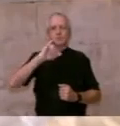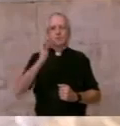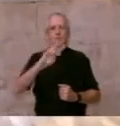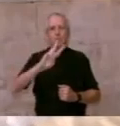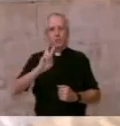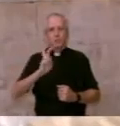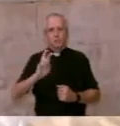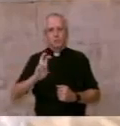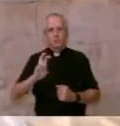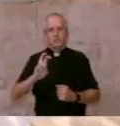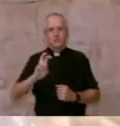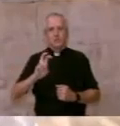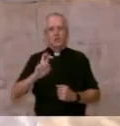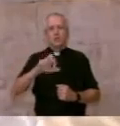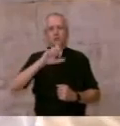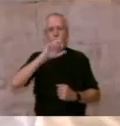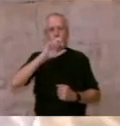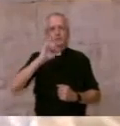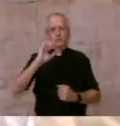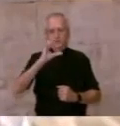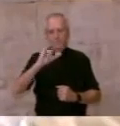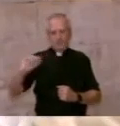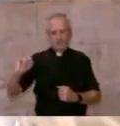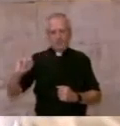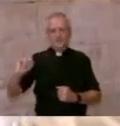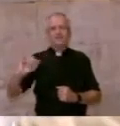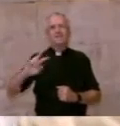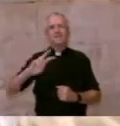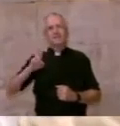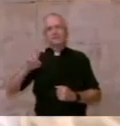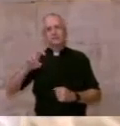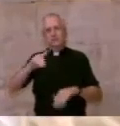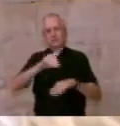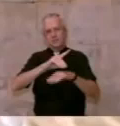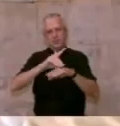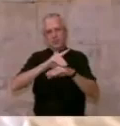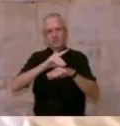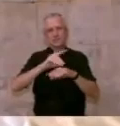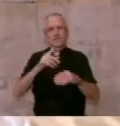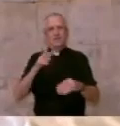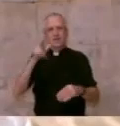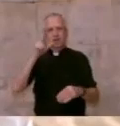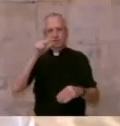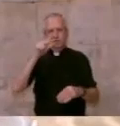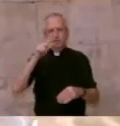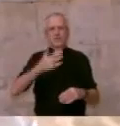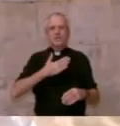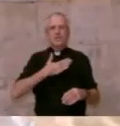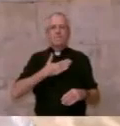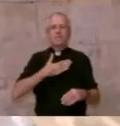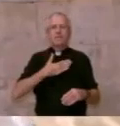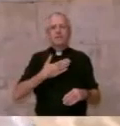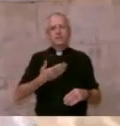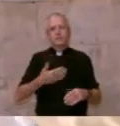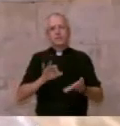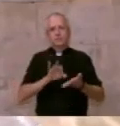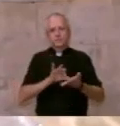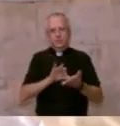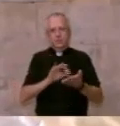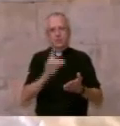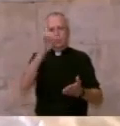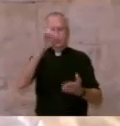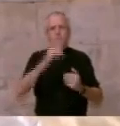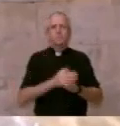a mi hermano Sergi, obispo de esta Iglesia de Tortosa, y a mí, indigno siervo